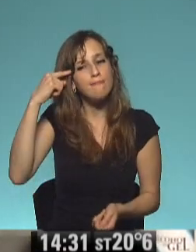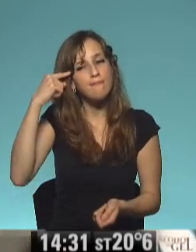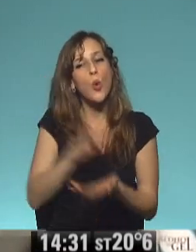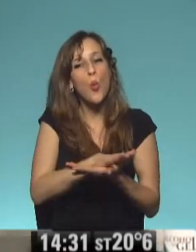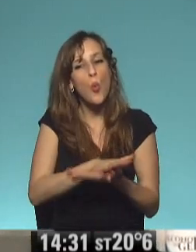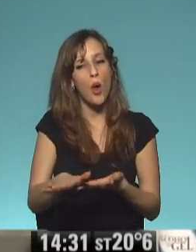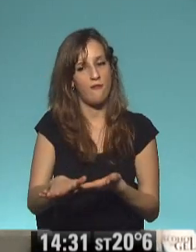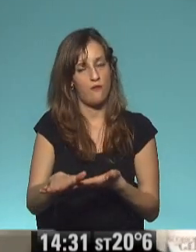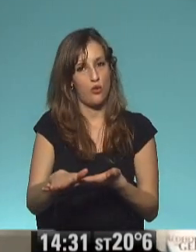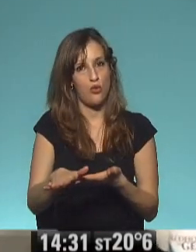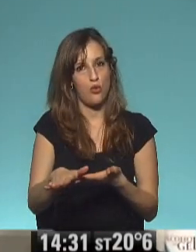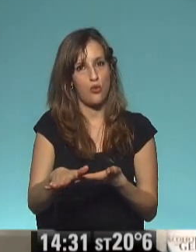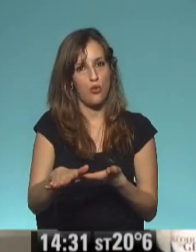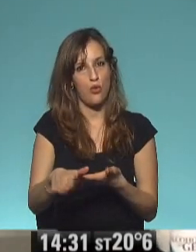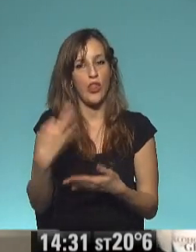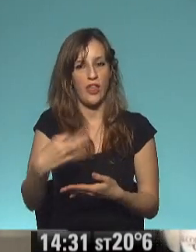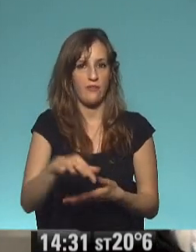estas correcciones.